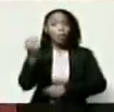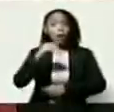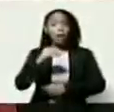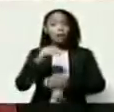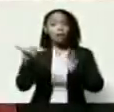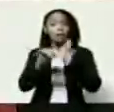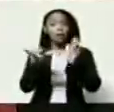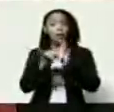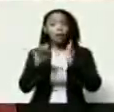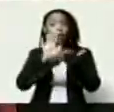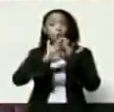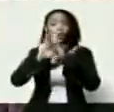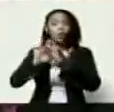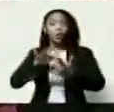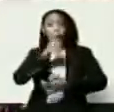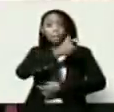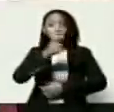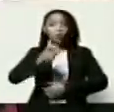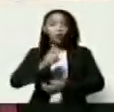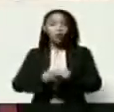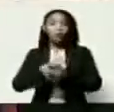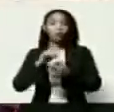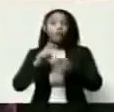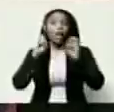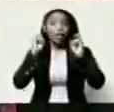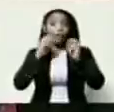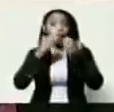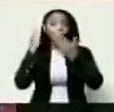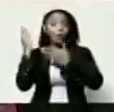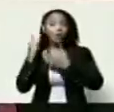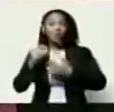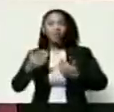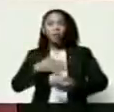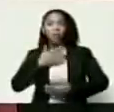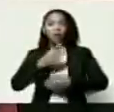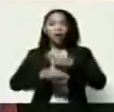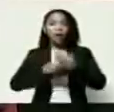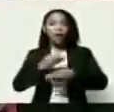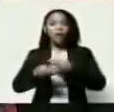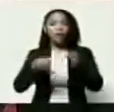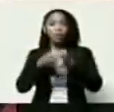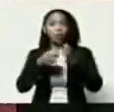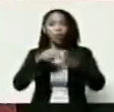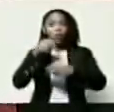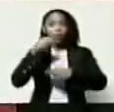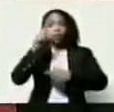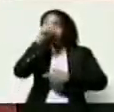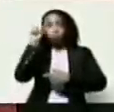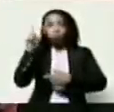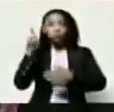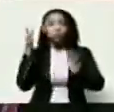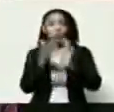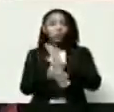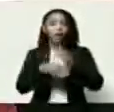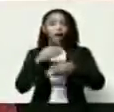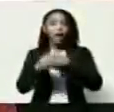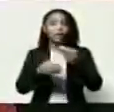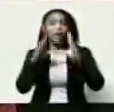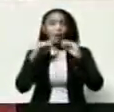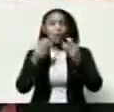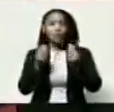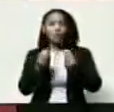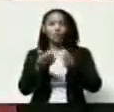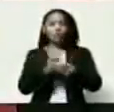en contacto con la gente. En torno a esto, ¿qué puede hacer el partido para garantizar, sobre todo, hablaban mucho